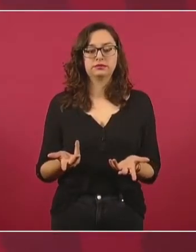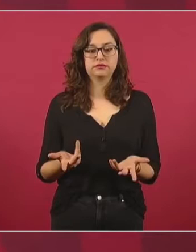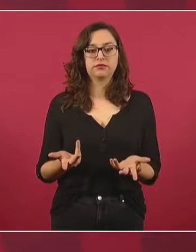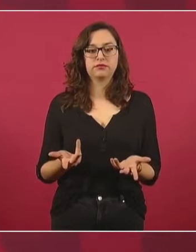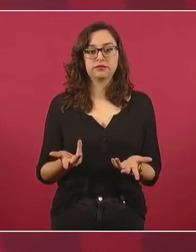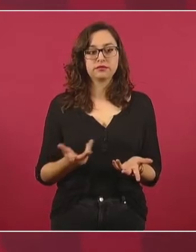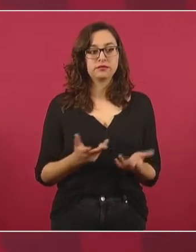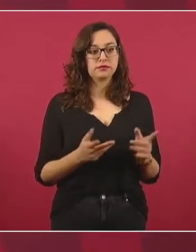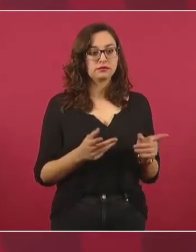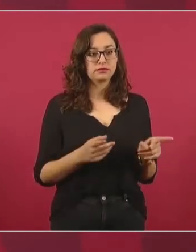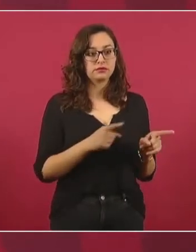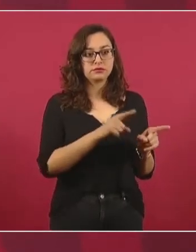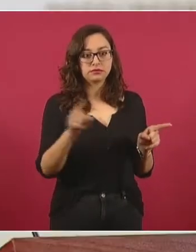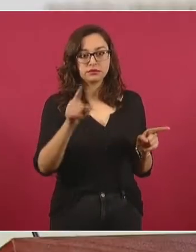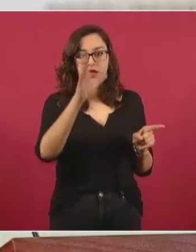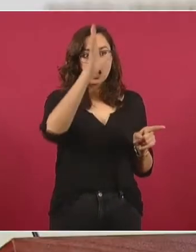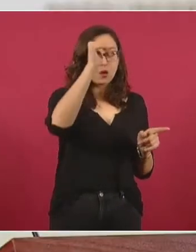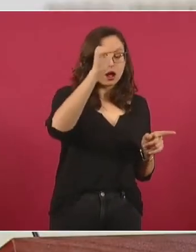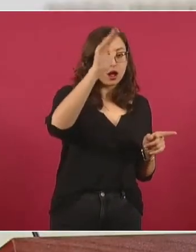Si hay acuerdo y no hay veto